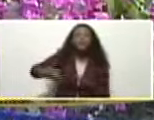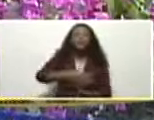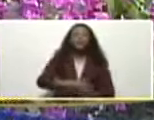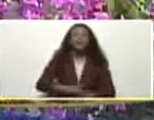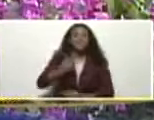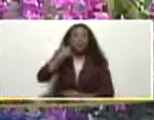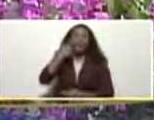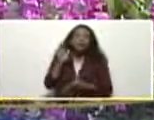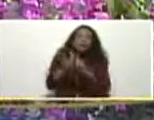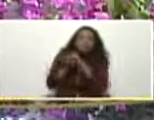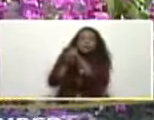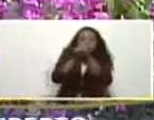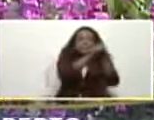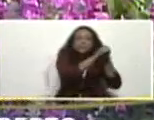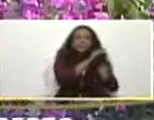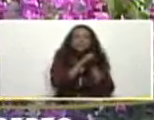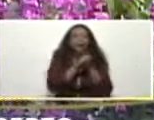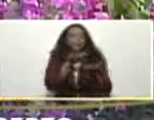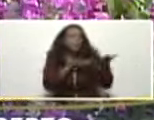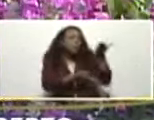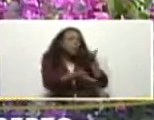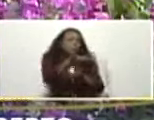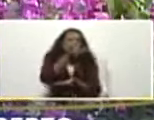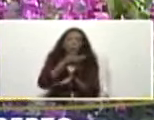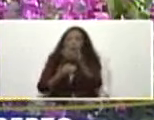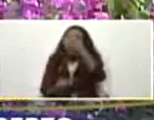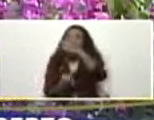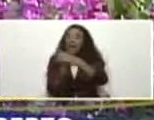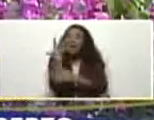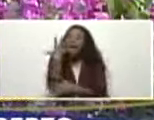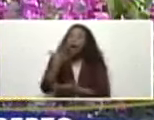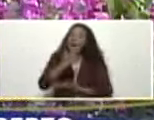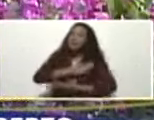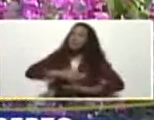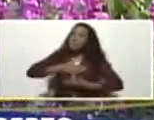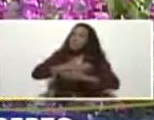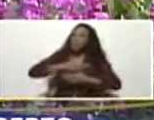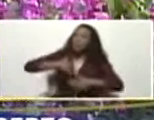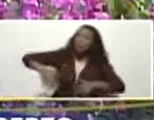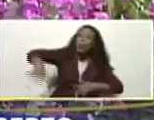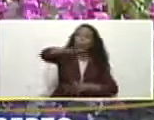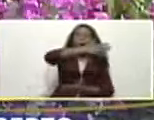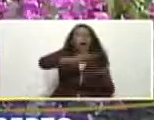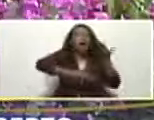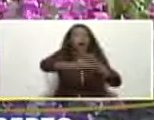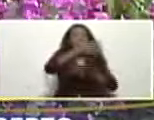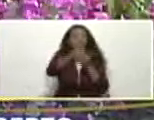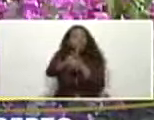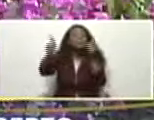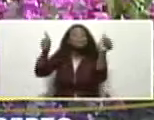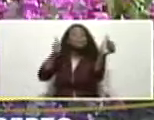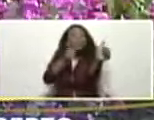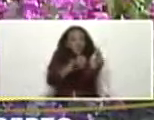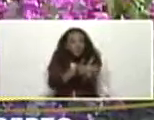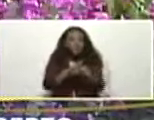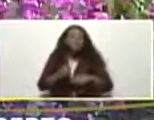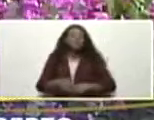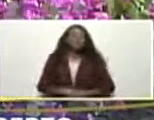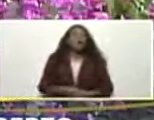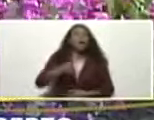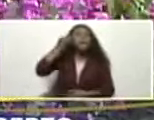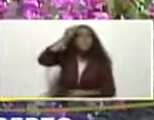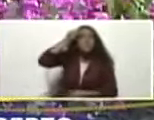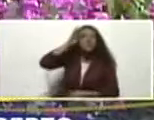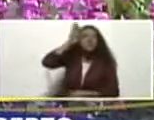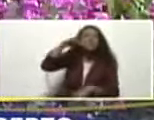ser más amigable, para construir bienestar en su alrededor, para pensar